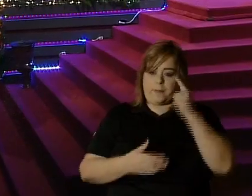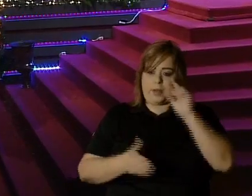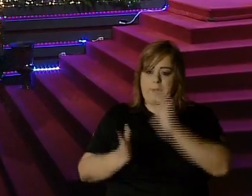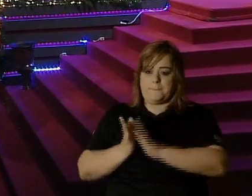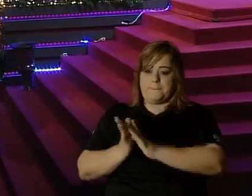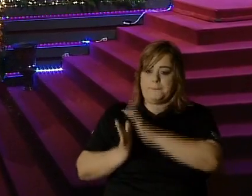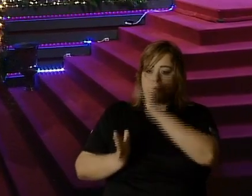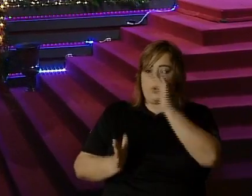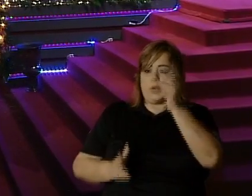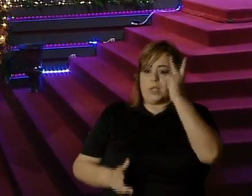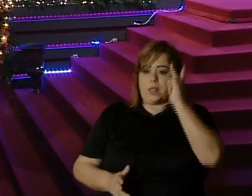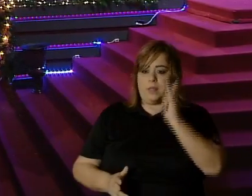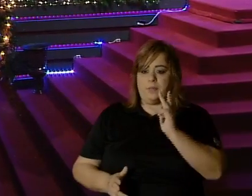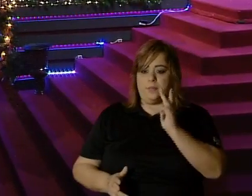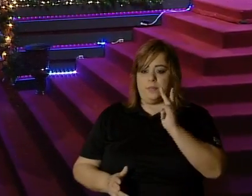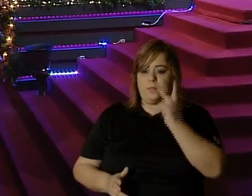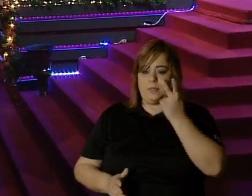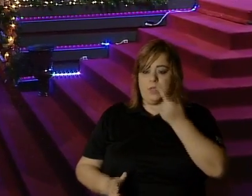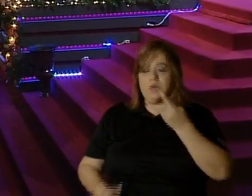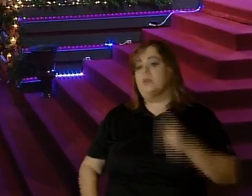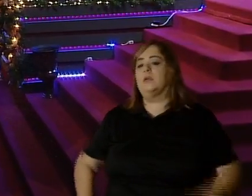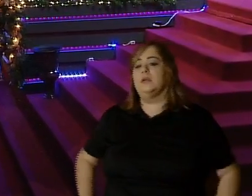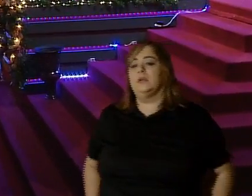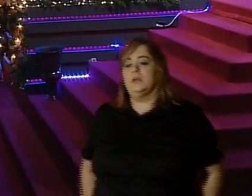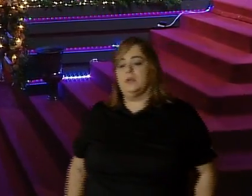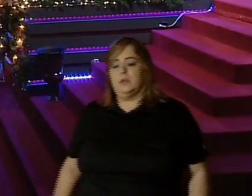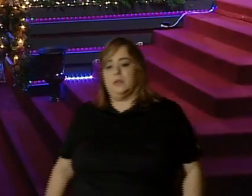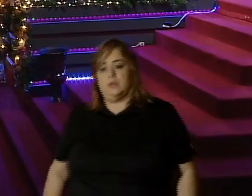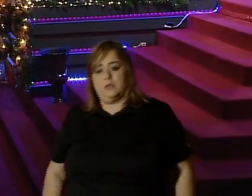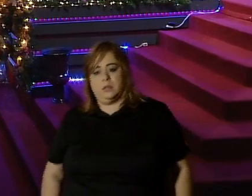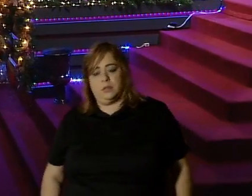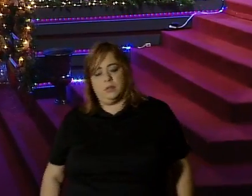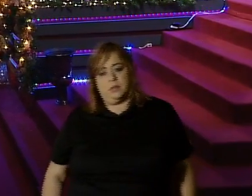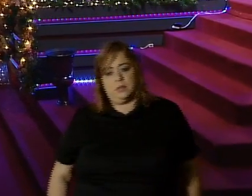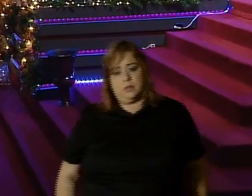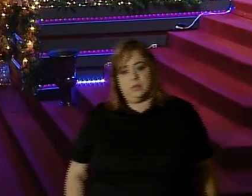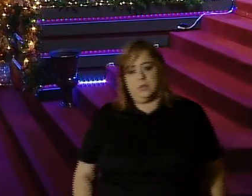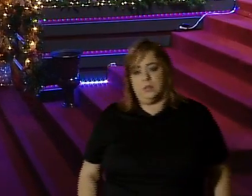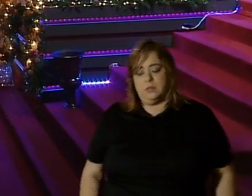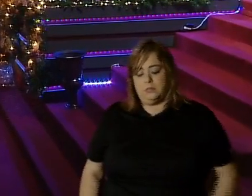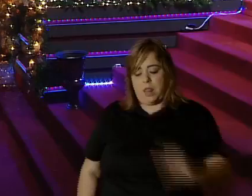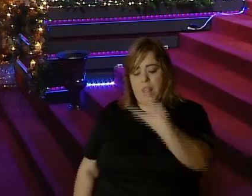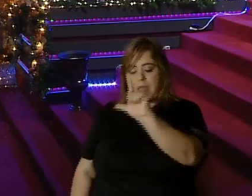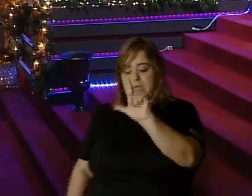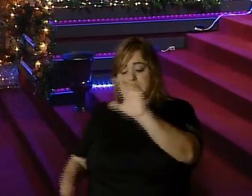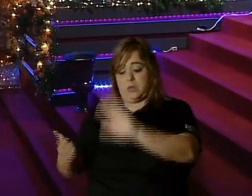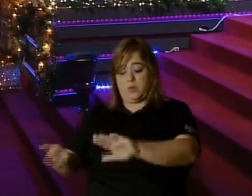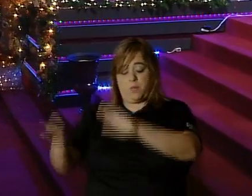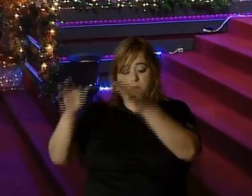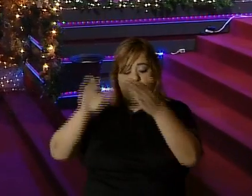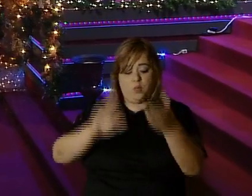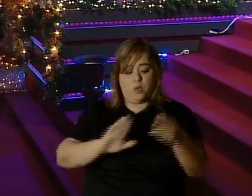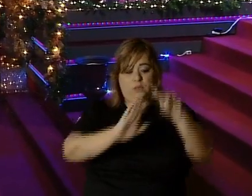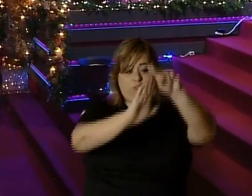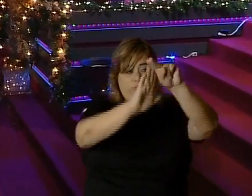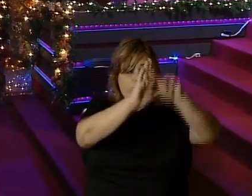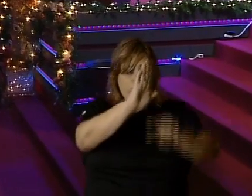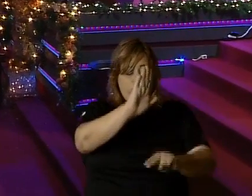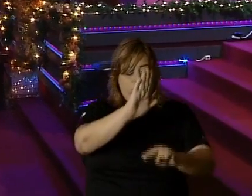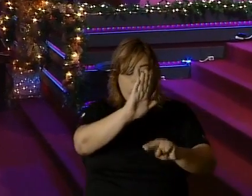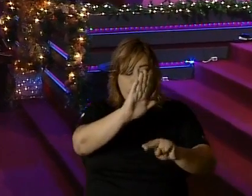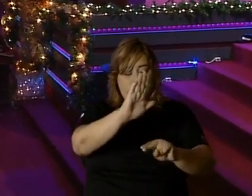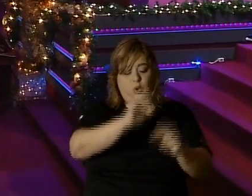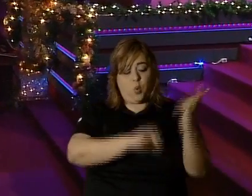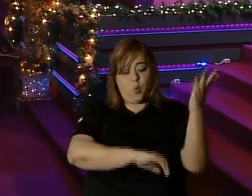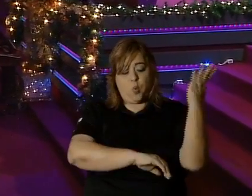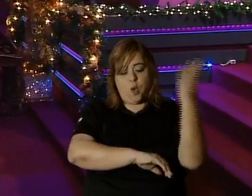Mira el escenario. Se tarda 2 días más. El hombre se muere, lo entierran, pasan 4 días.